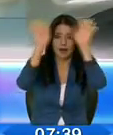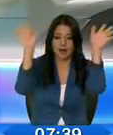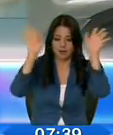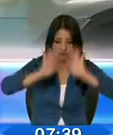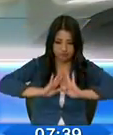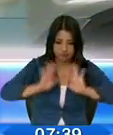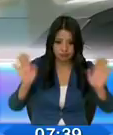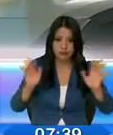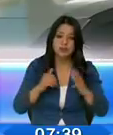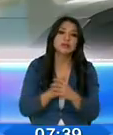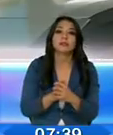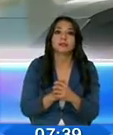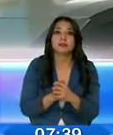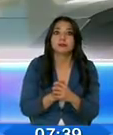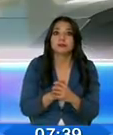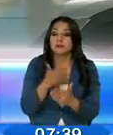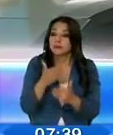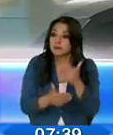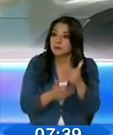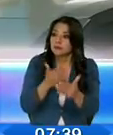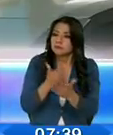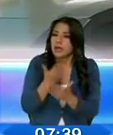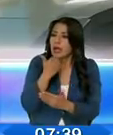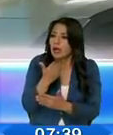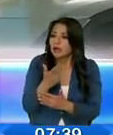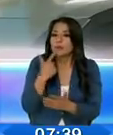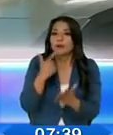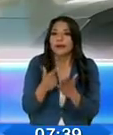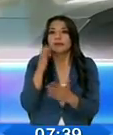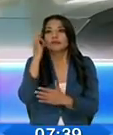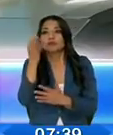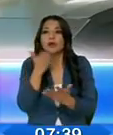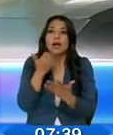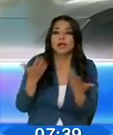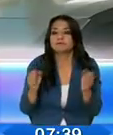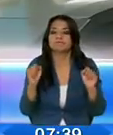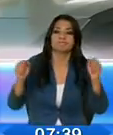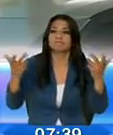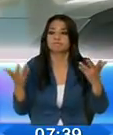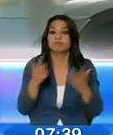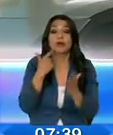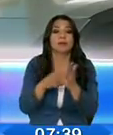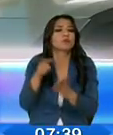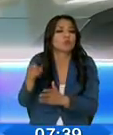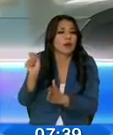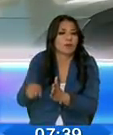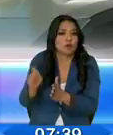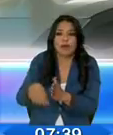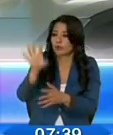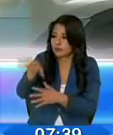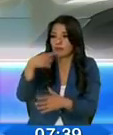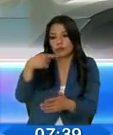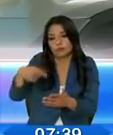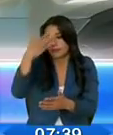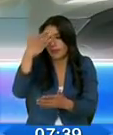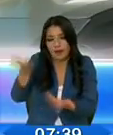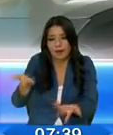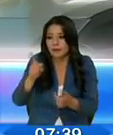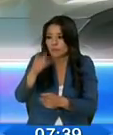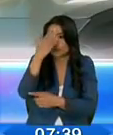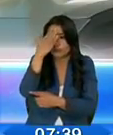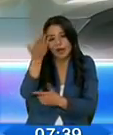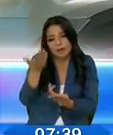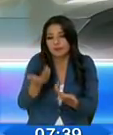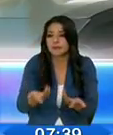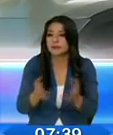antecedentes de nulidad en estos procesos? Y no generar falsas expectativas. O sea, usted como abogado del Estado tendrá que interponer sus